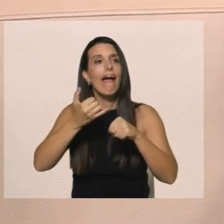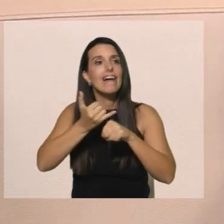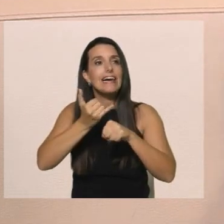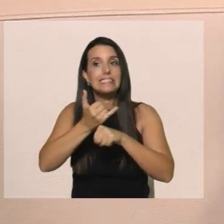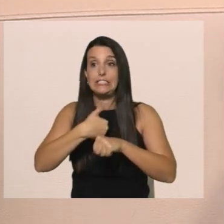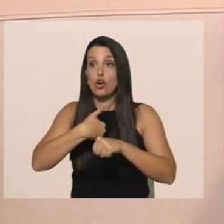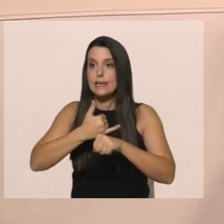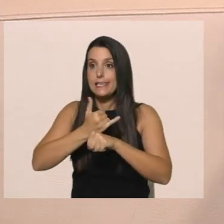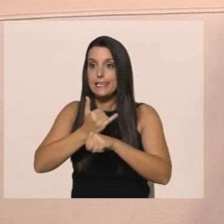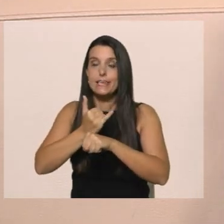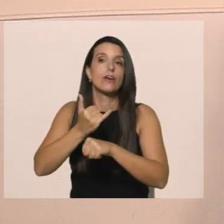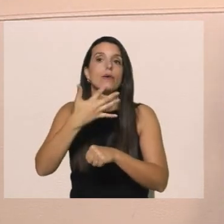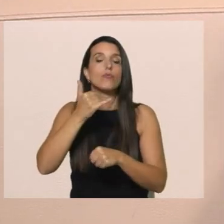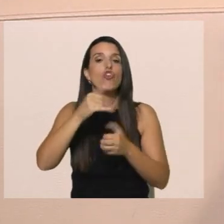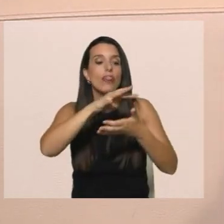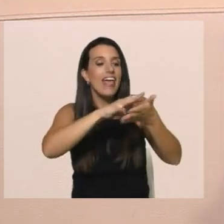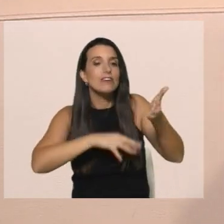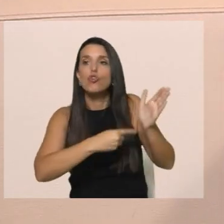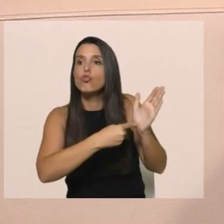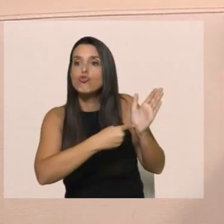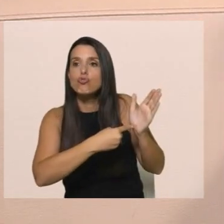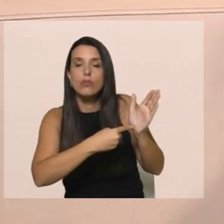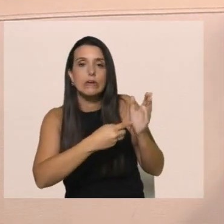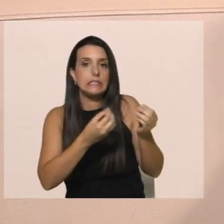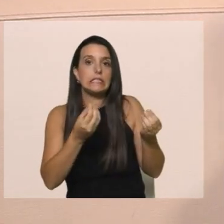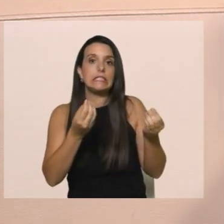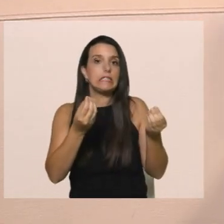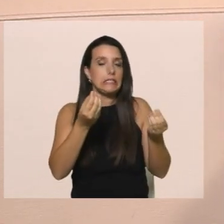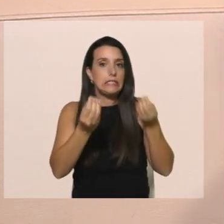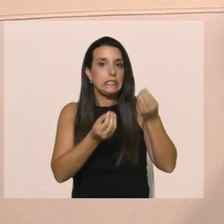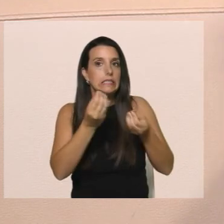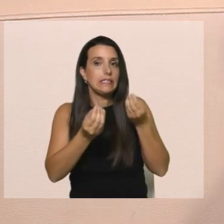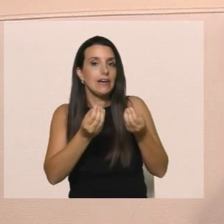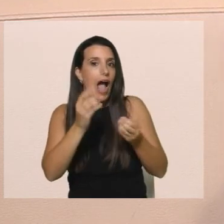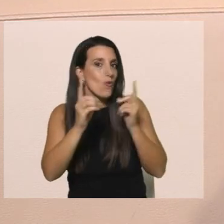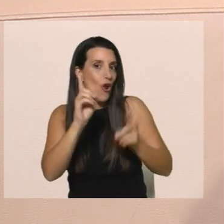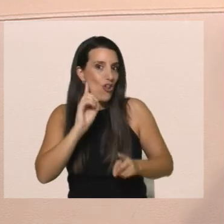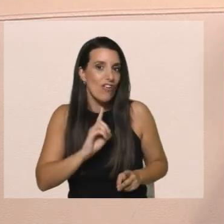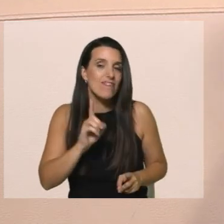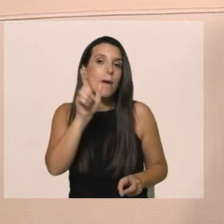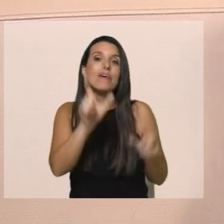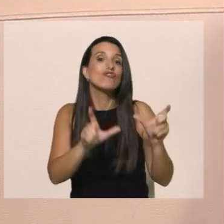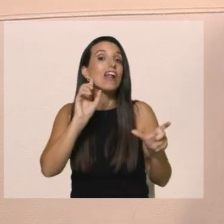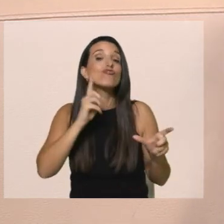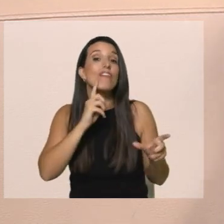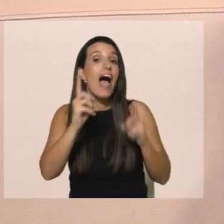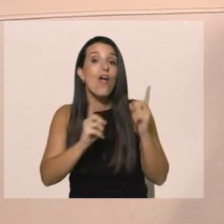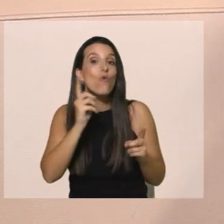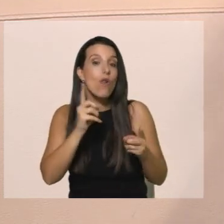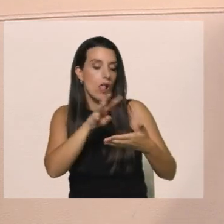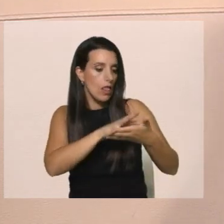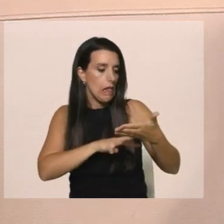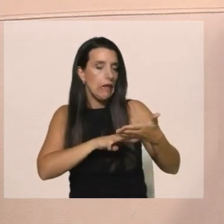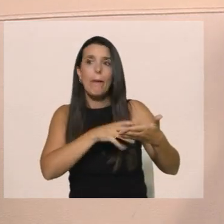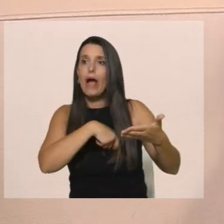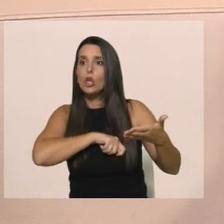fallos. Yo llevaba textos. Entonces, por ejemplo, muchas cosas que no se saben es que algunas personas sordas no comprenden el